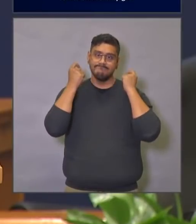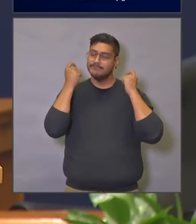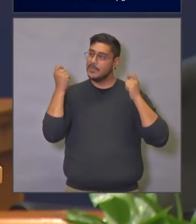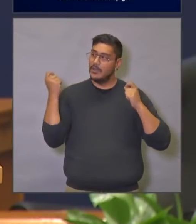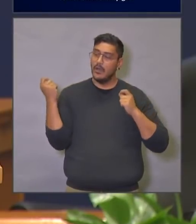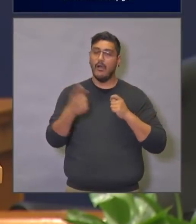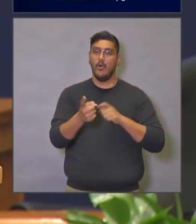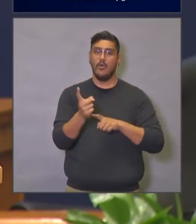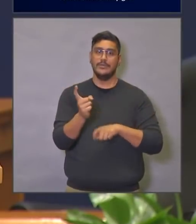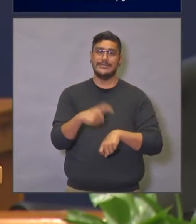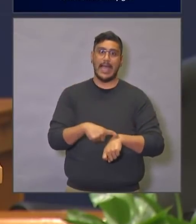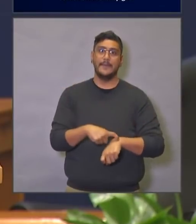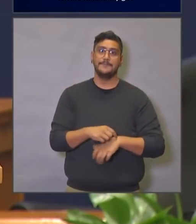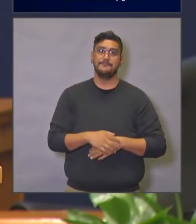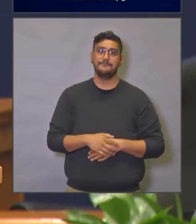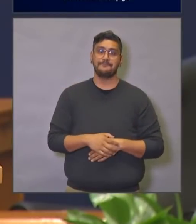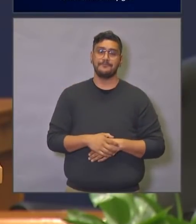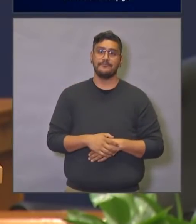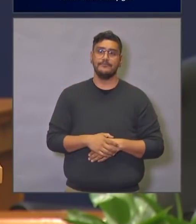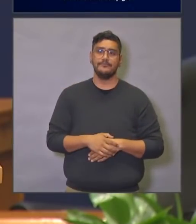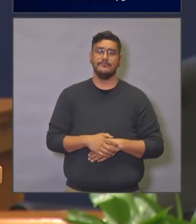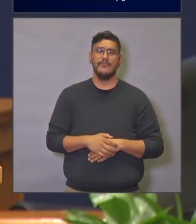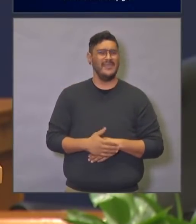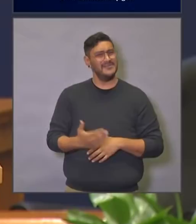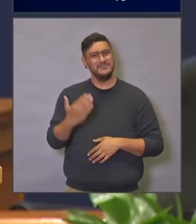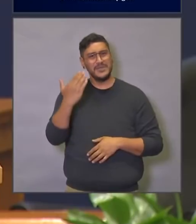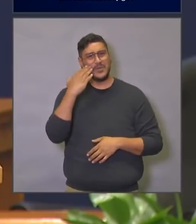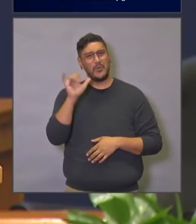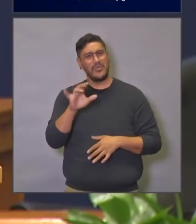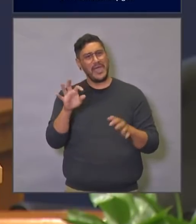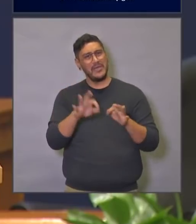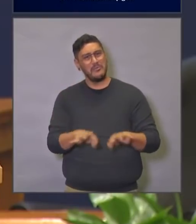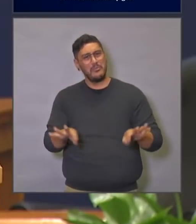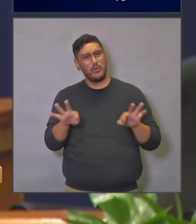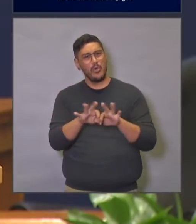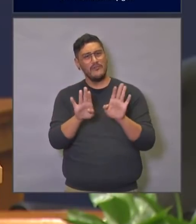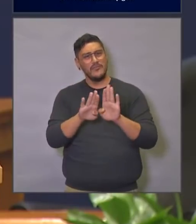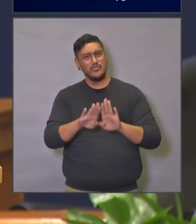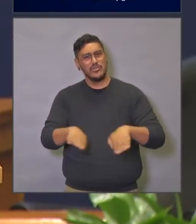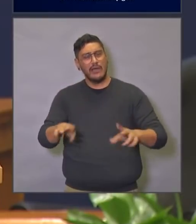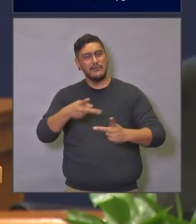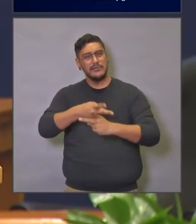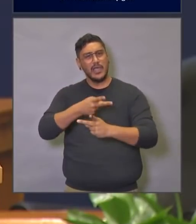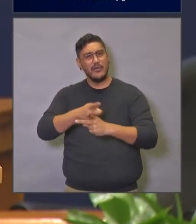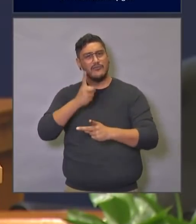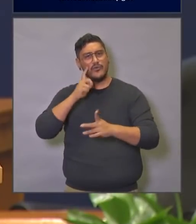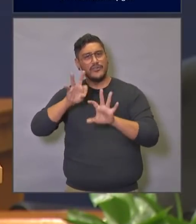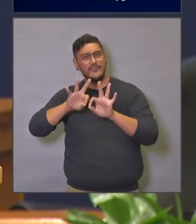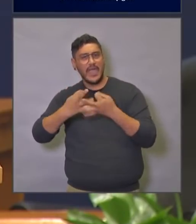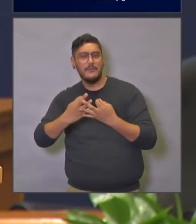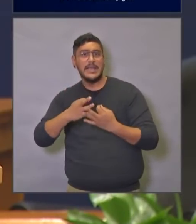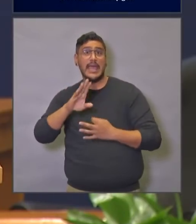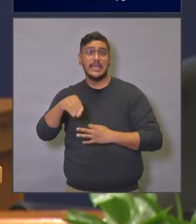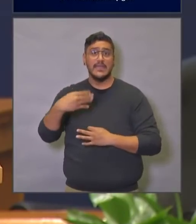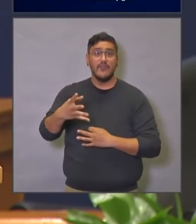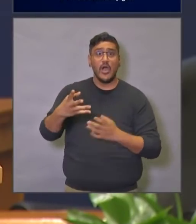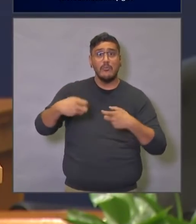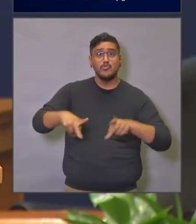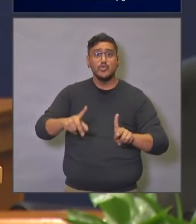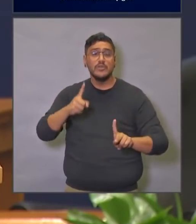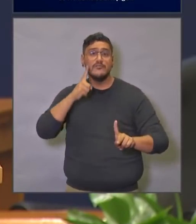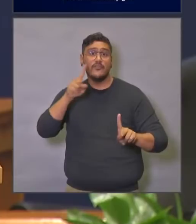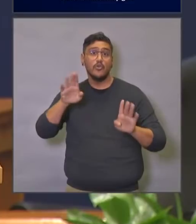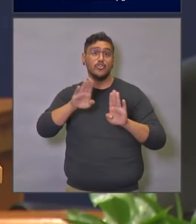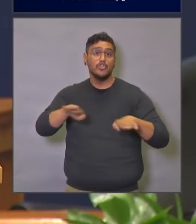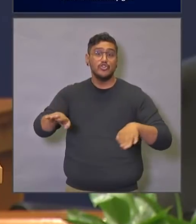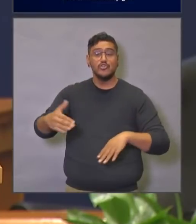estos programas cumplen con una función crucial en los planes de cuidado infantil de las familias y ofrecen una oportunidad para que los niños